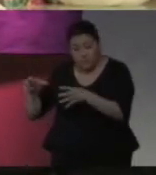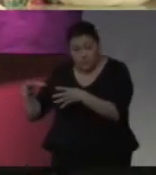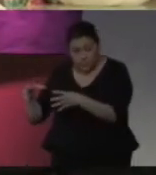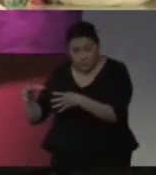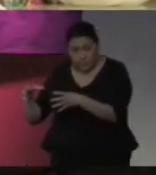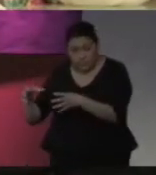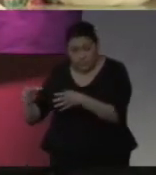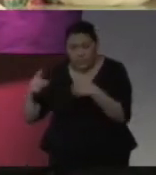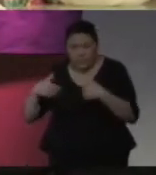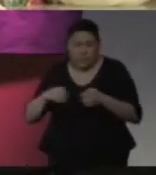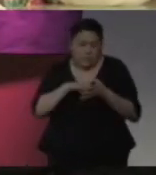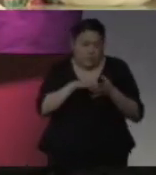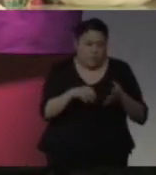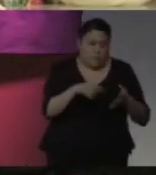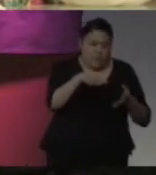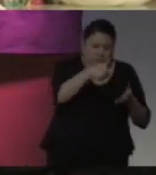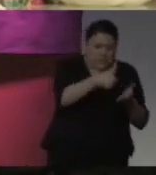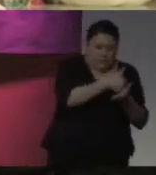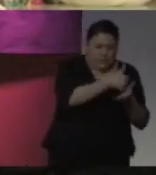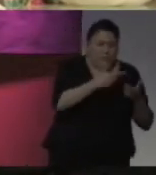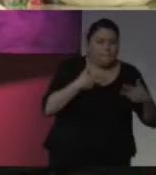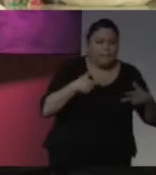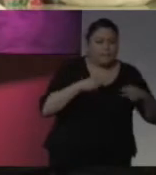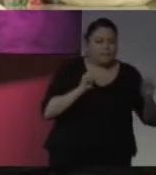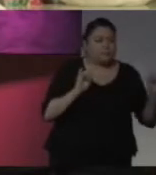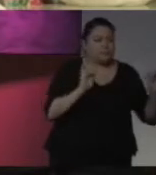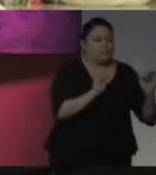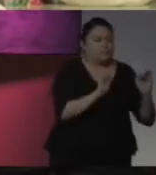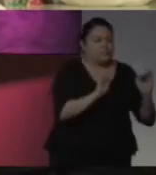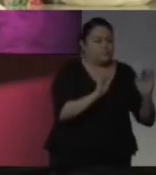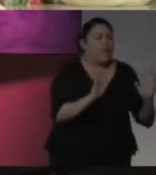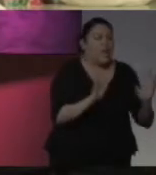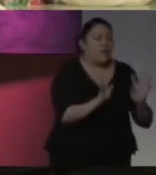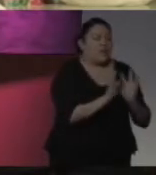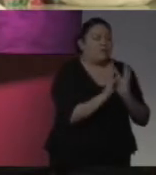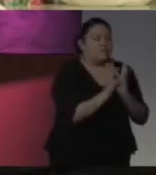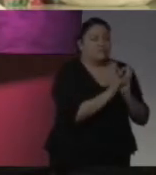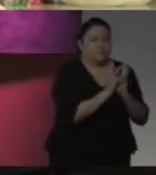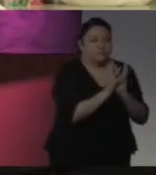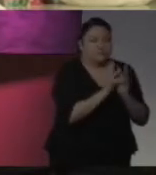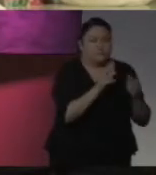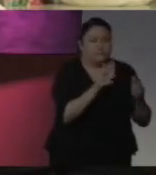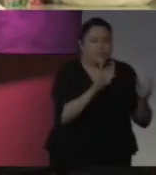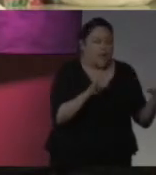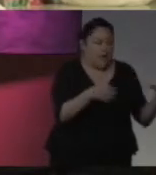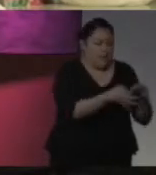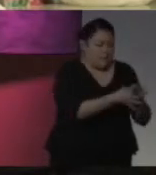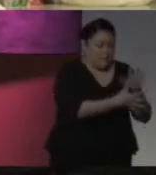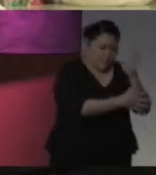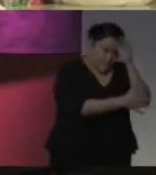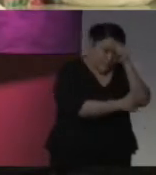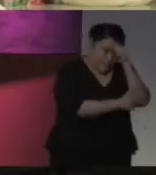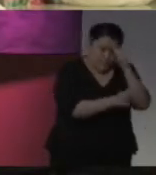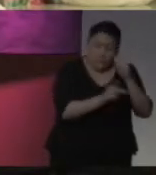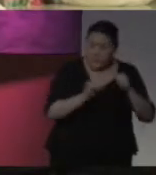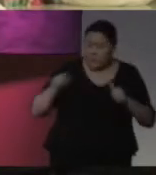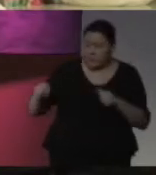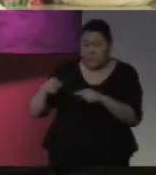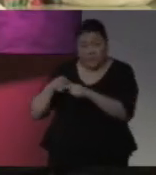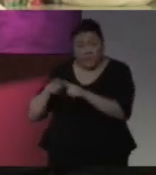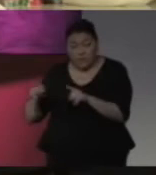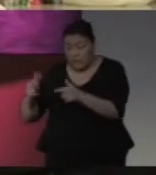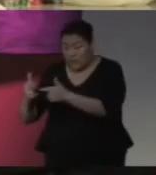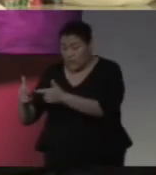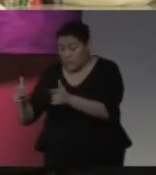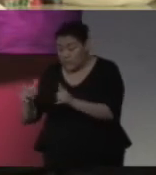juntos. Como Louis Dumont lo explica y lo ejemplificó en sus estudios, ese